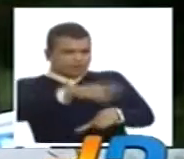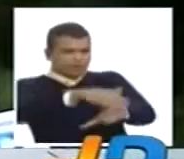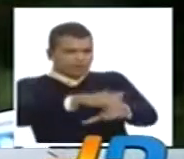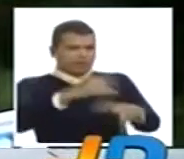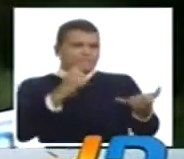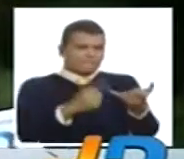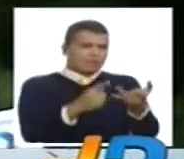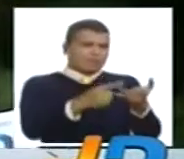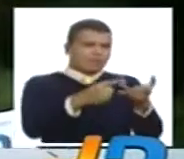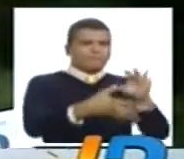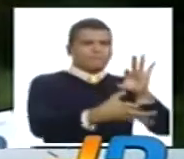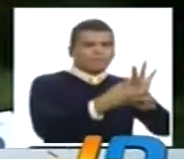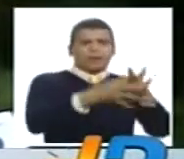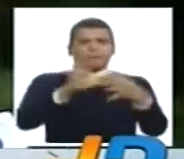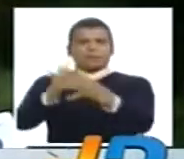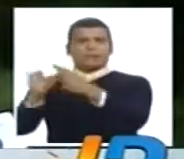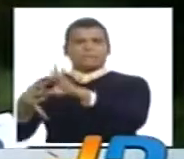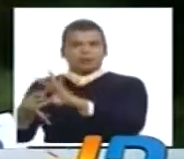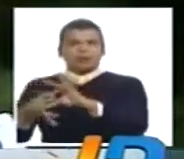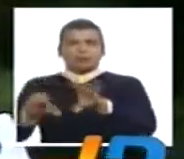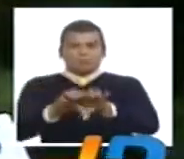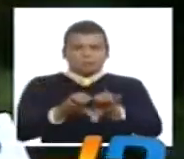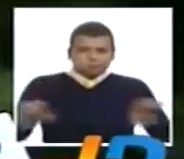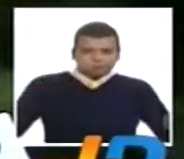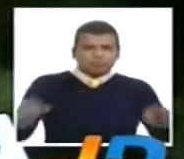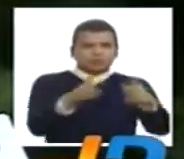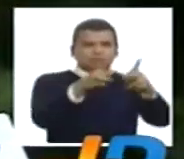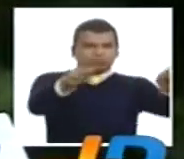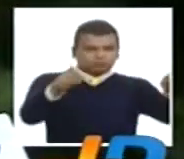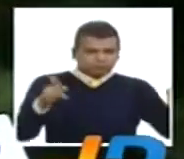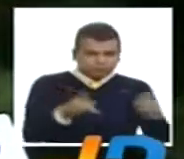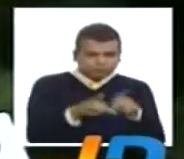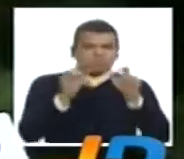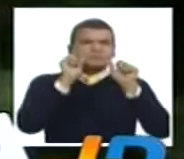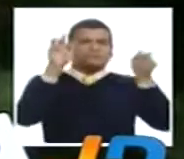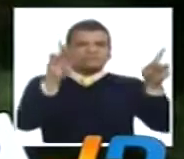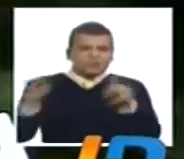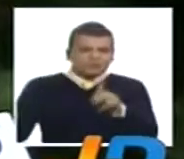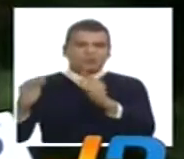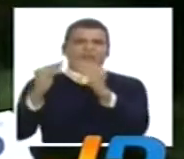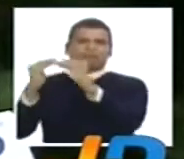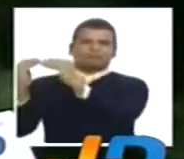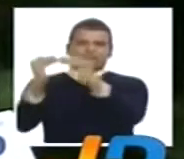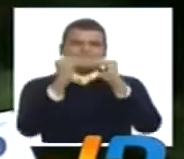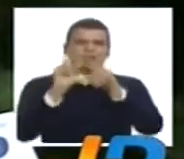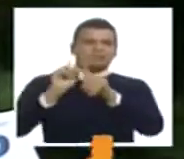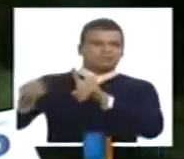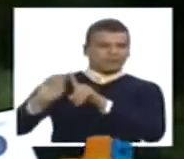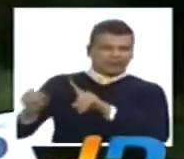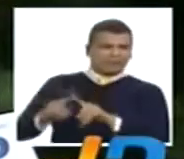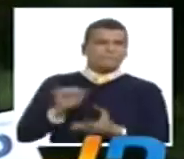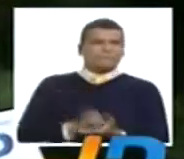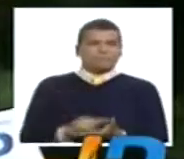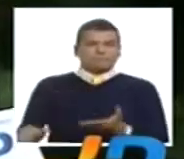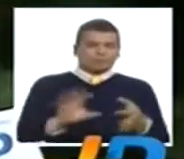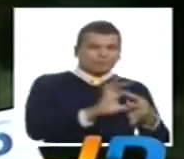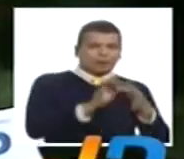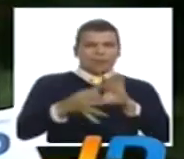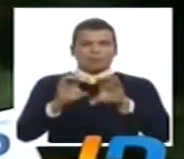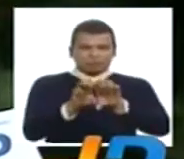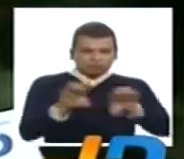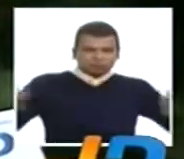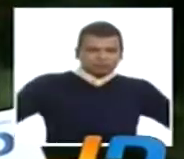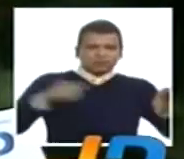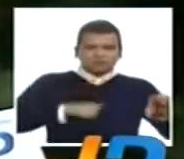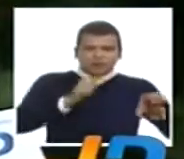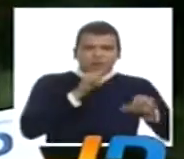posibilidad de conectarme con tal carga, tantos locales, tantas personas, tantas viviendas de esta de la red de acueducto. Entonces,